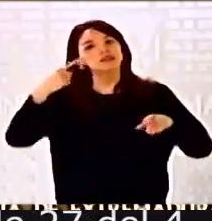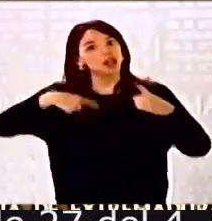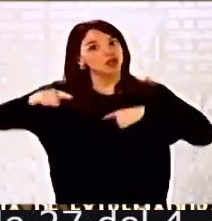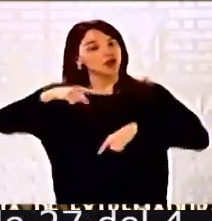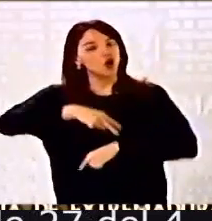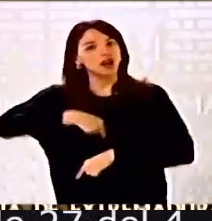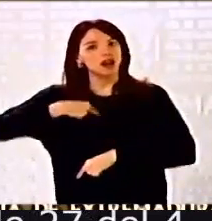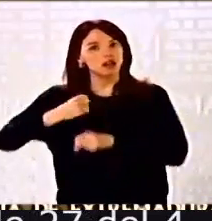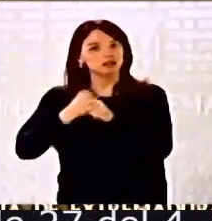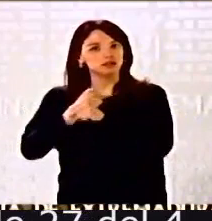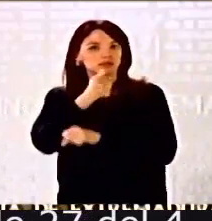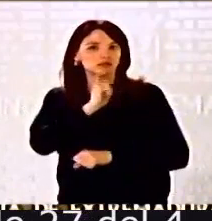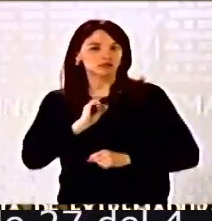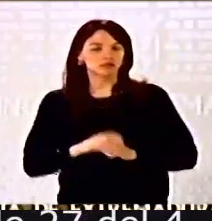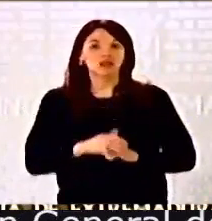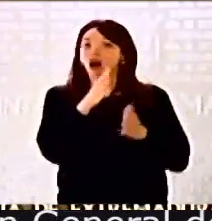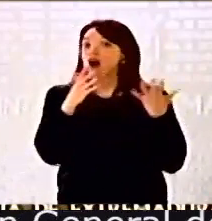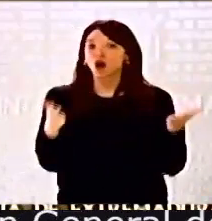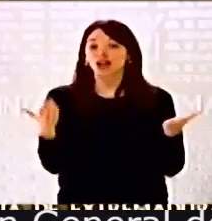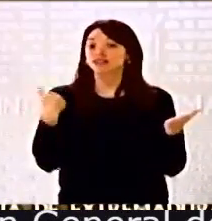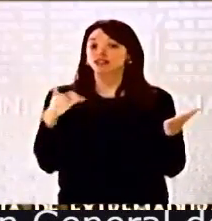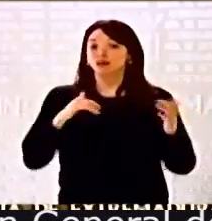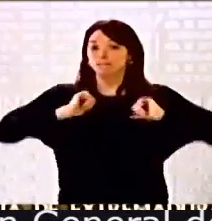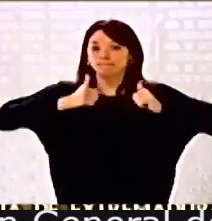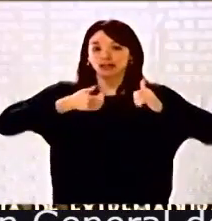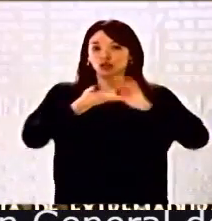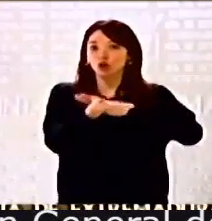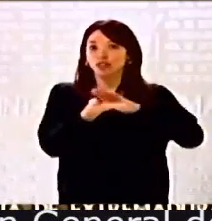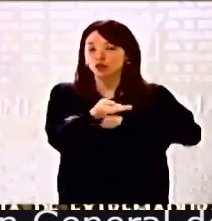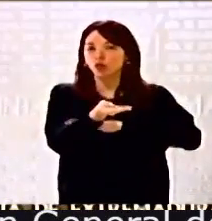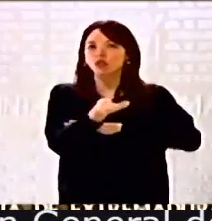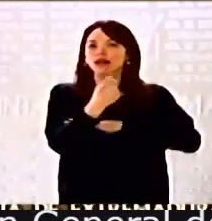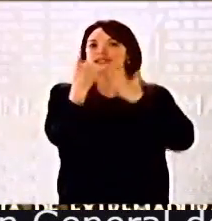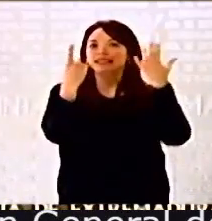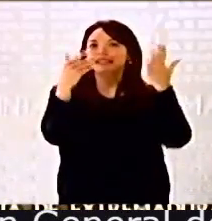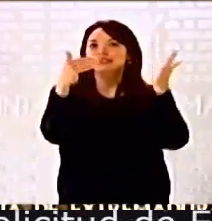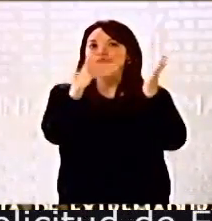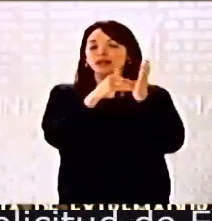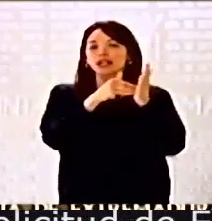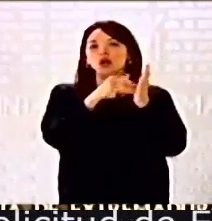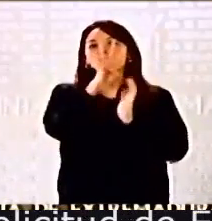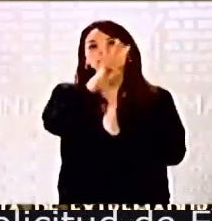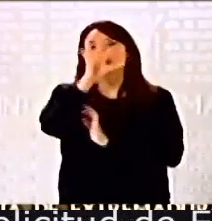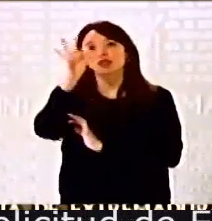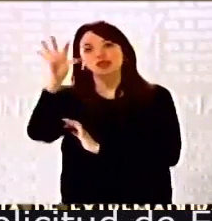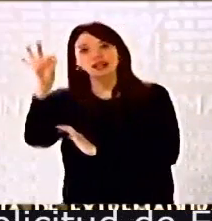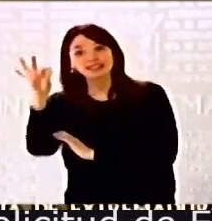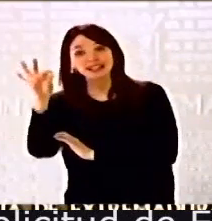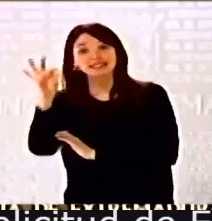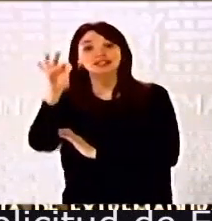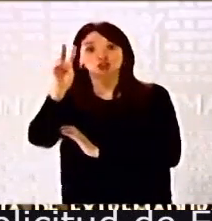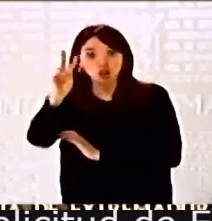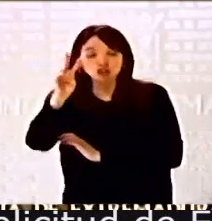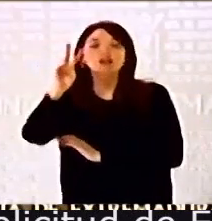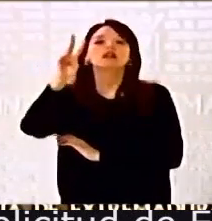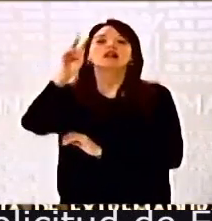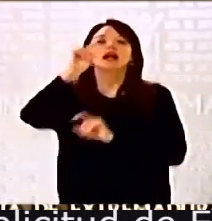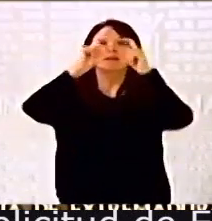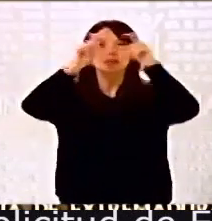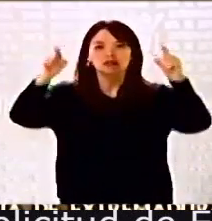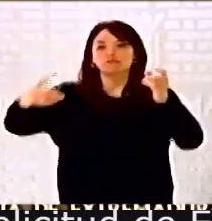en este momento en situación de solicitud de ERTE 6.402 empresas. 6.402 empresas han